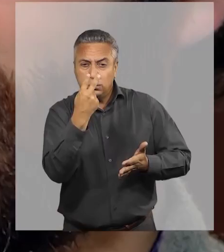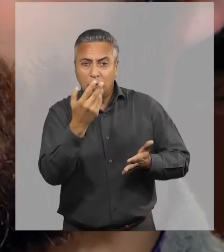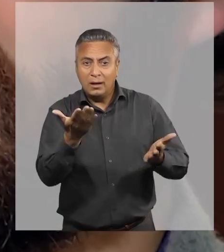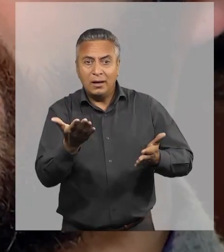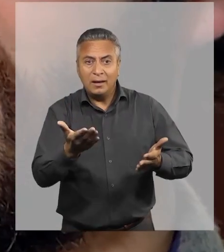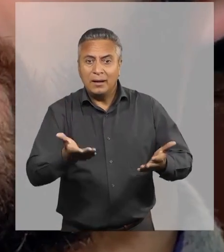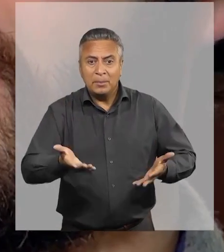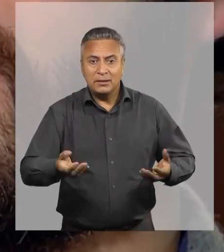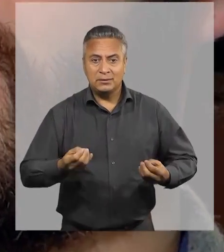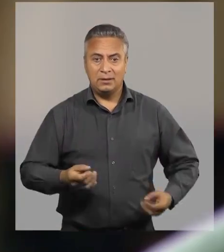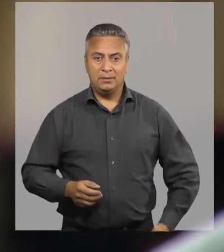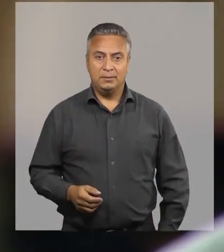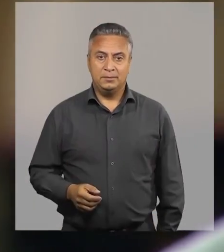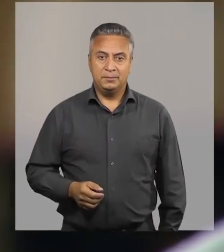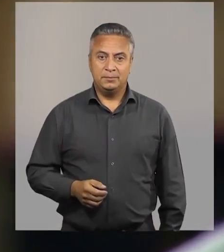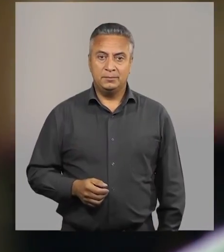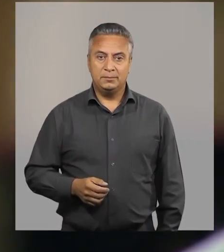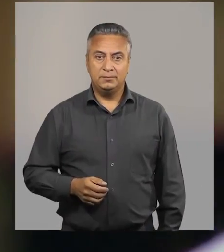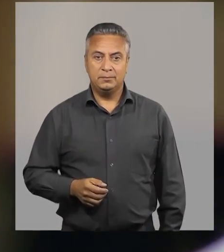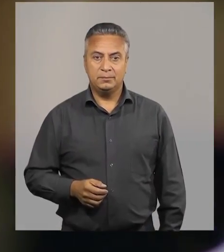¿Por qué me estás mirando así?